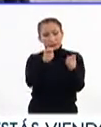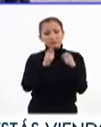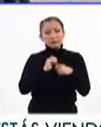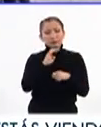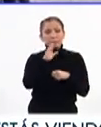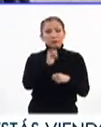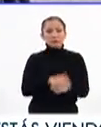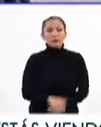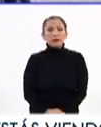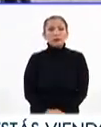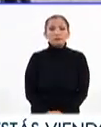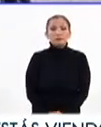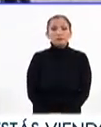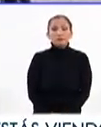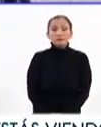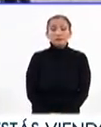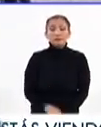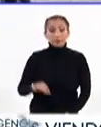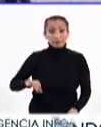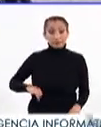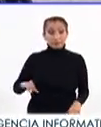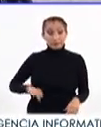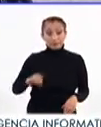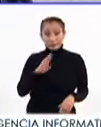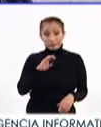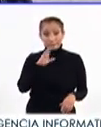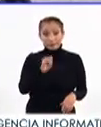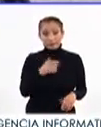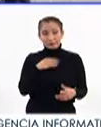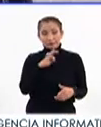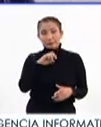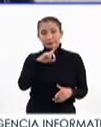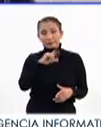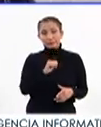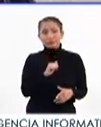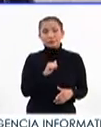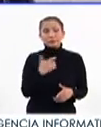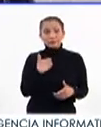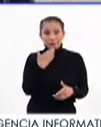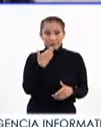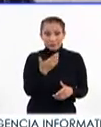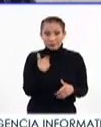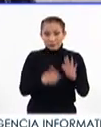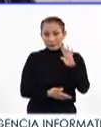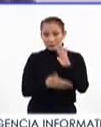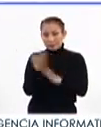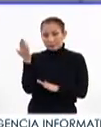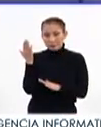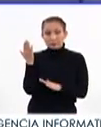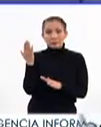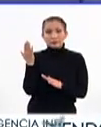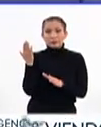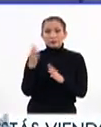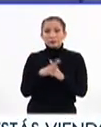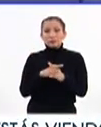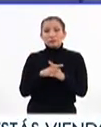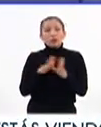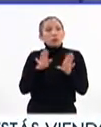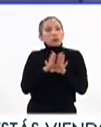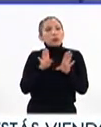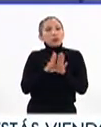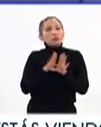beca. Pues interesante esta beca, Fernanda Anaya Rodríguez, qué bueno que te fuiste.